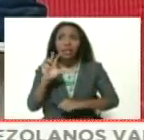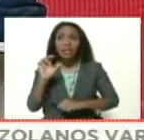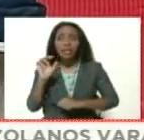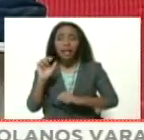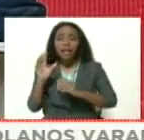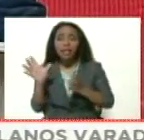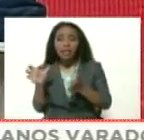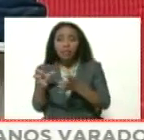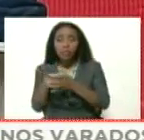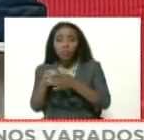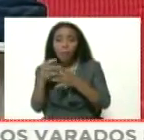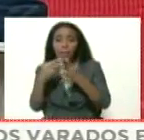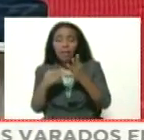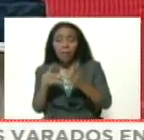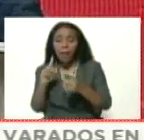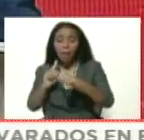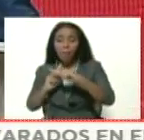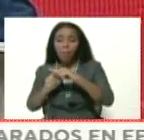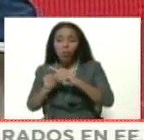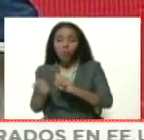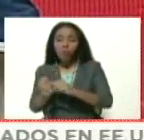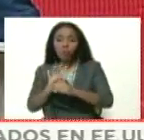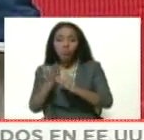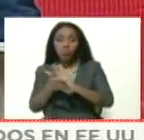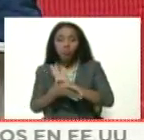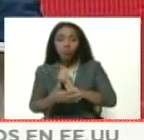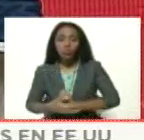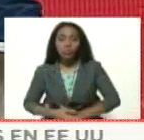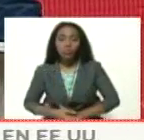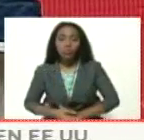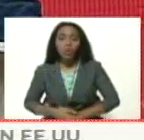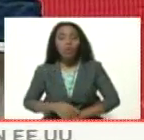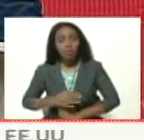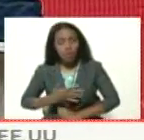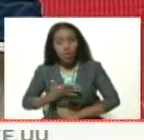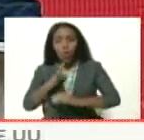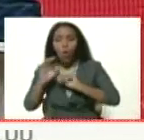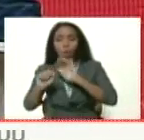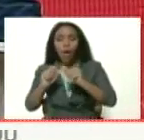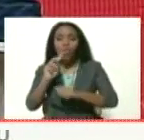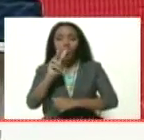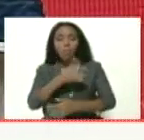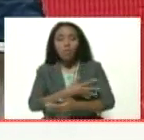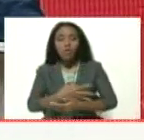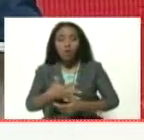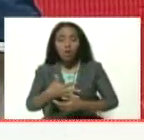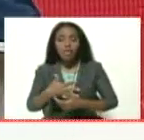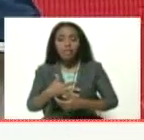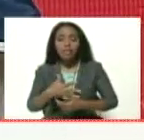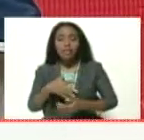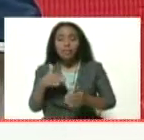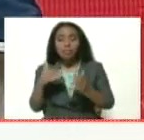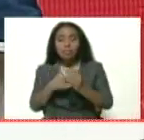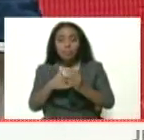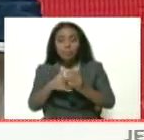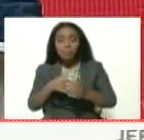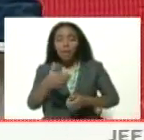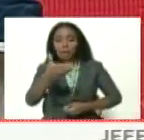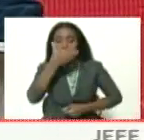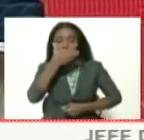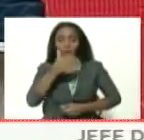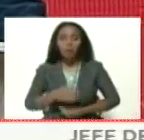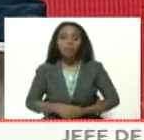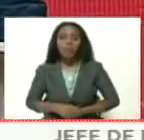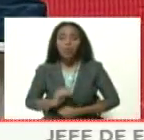83,333 kits para diagnóstico de COVID-19. Hubieras podido comprar 2,500,000 tapabocas. Hubieras